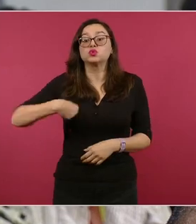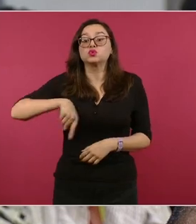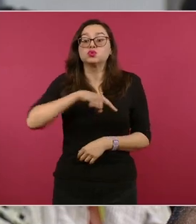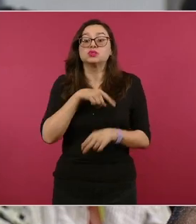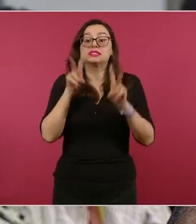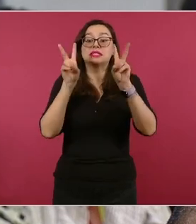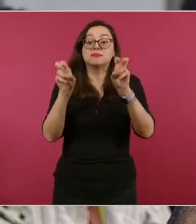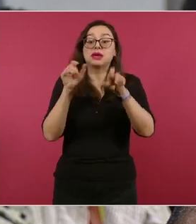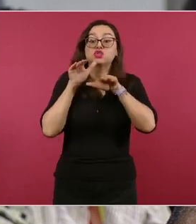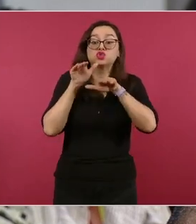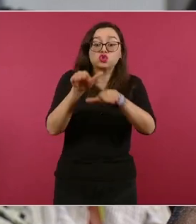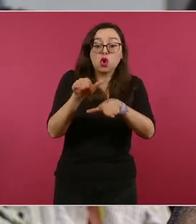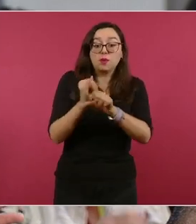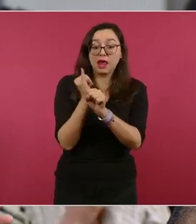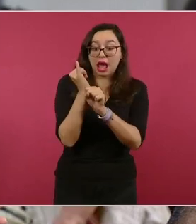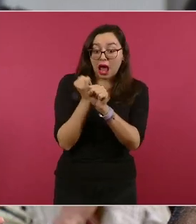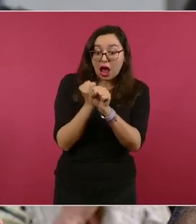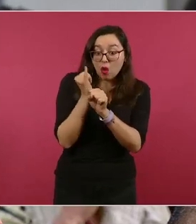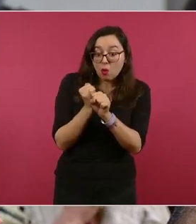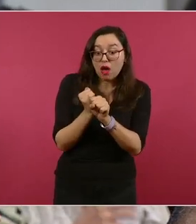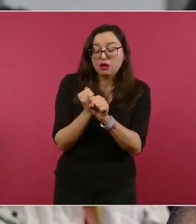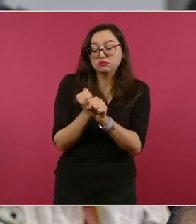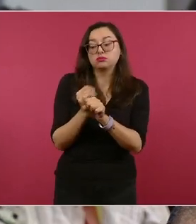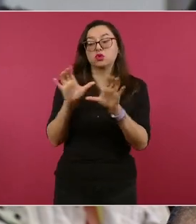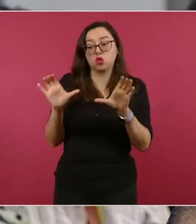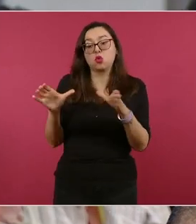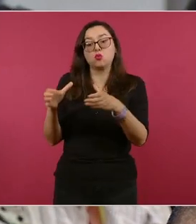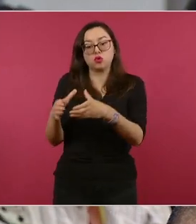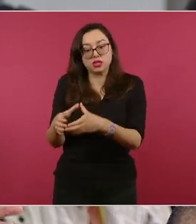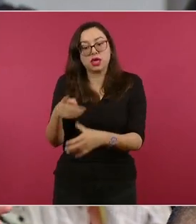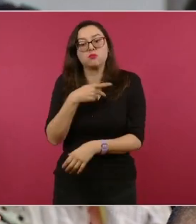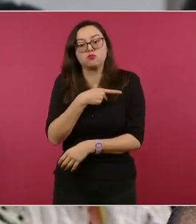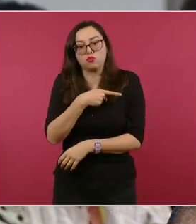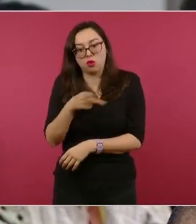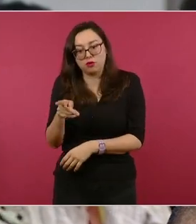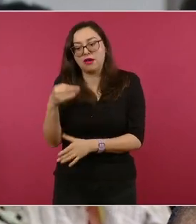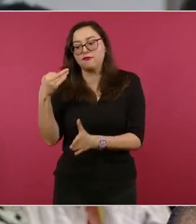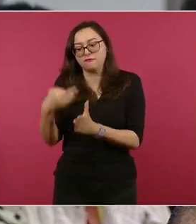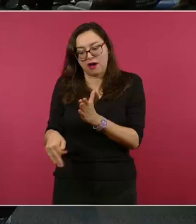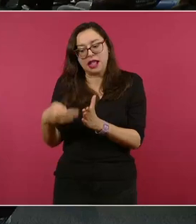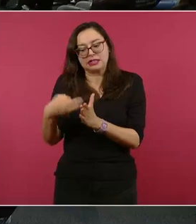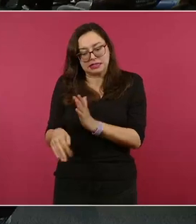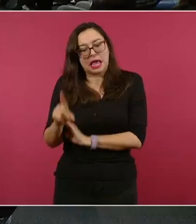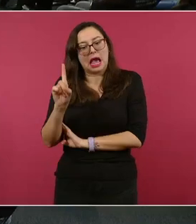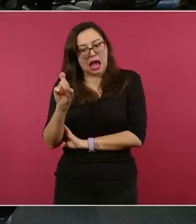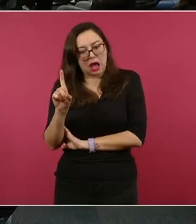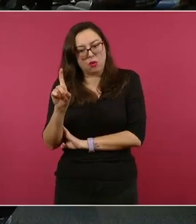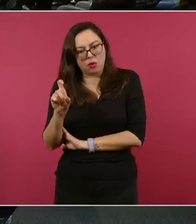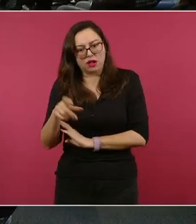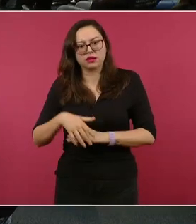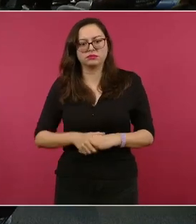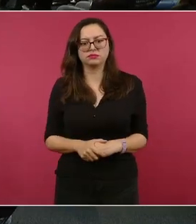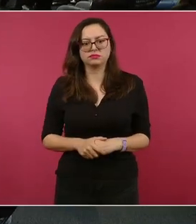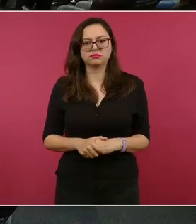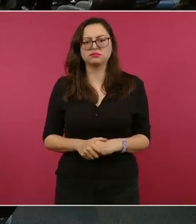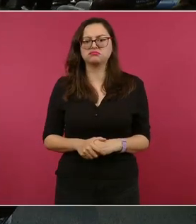agua, esas comunidades, las más vulnerables, son las que menos tienen acceso al agua. Ojalá y nos